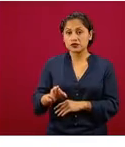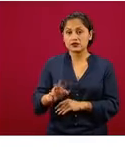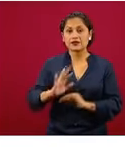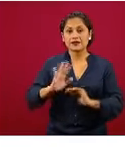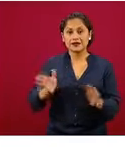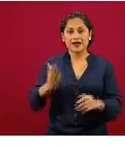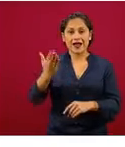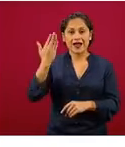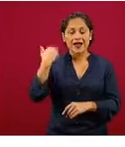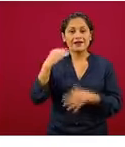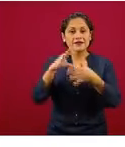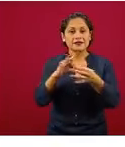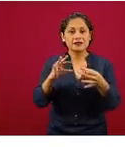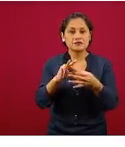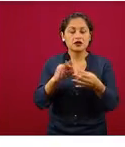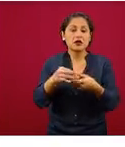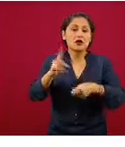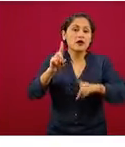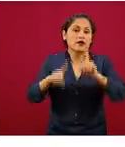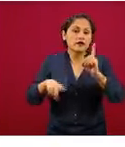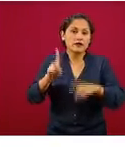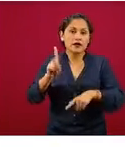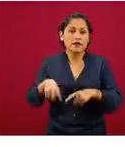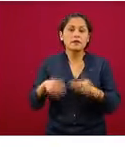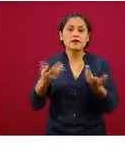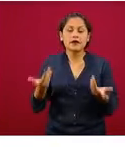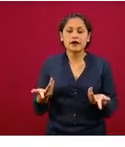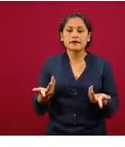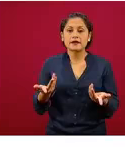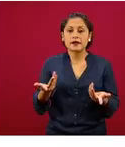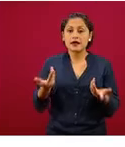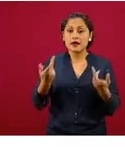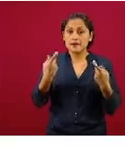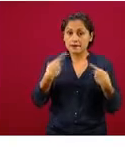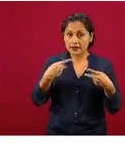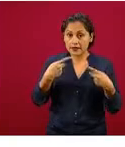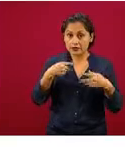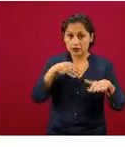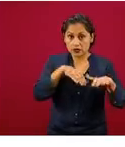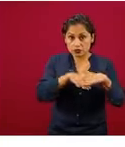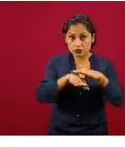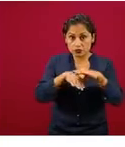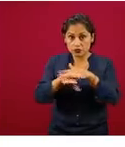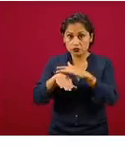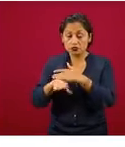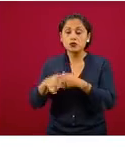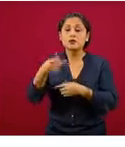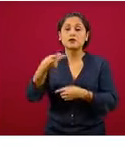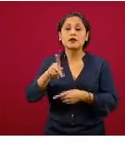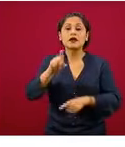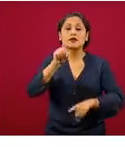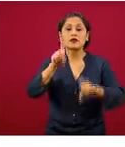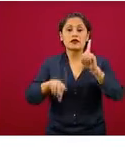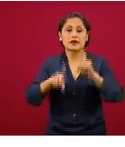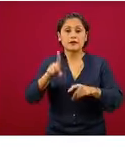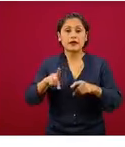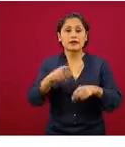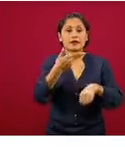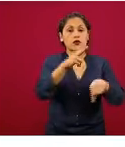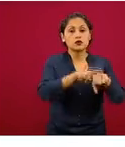eso tiene que ver también con la capacidad y la ocurrencia de poder estar convirtiendo y expandiendo camas para que